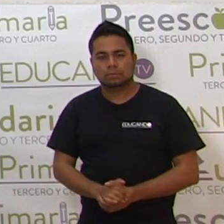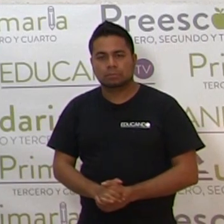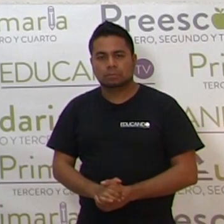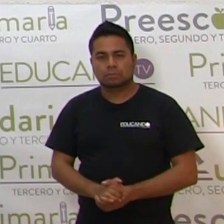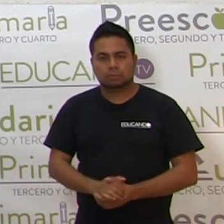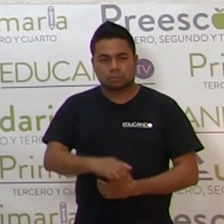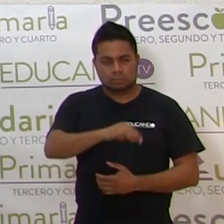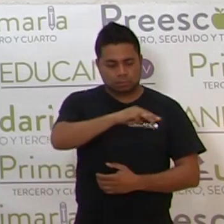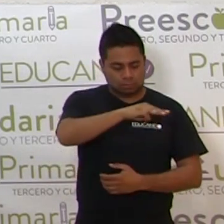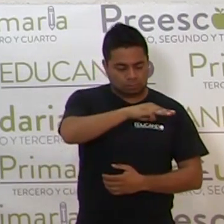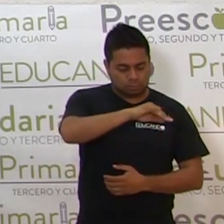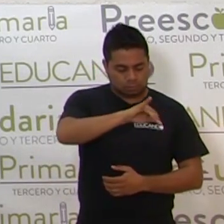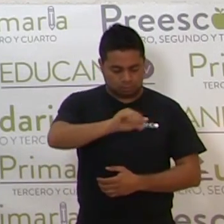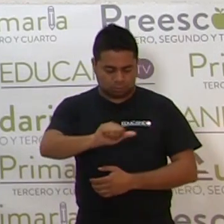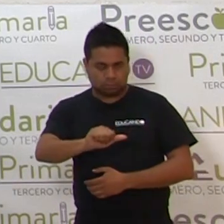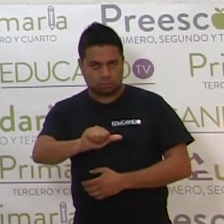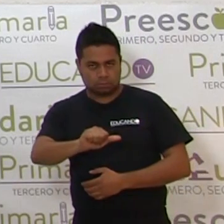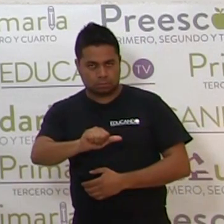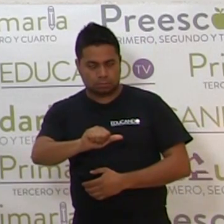Mia.